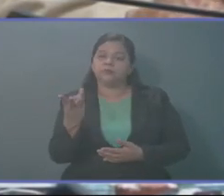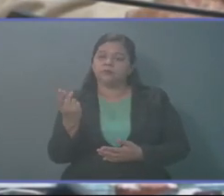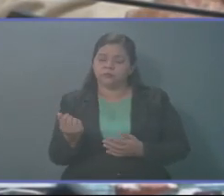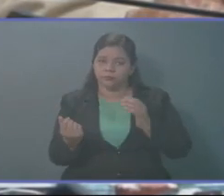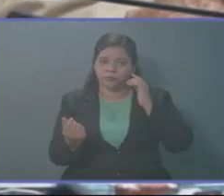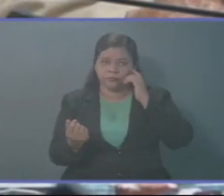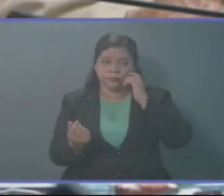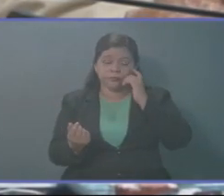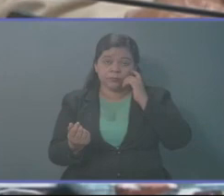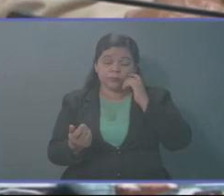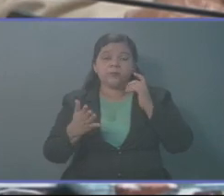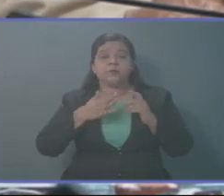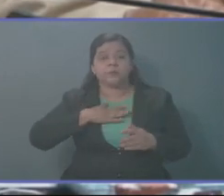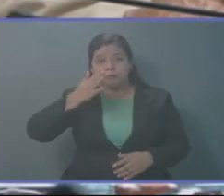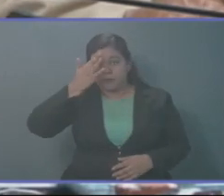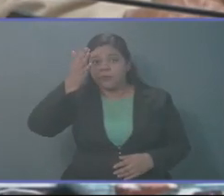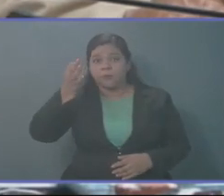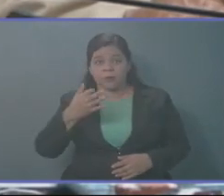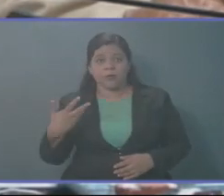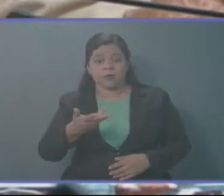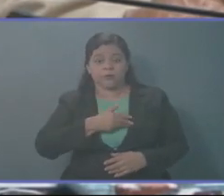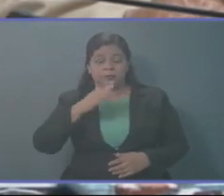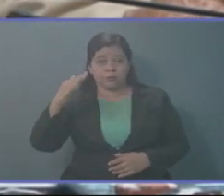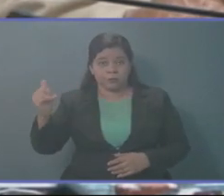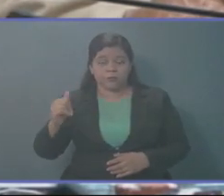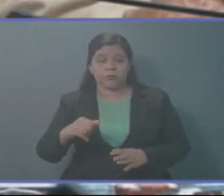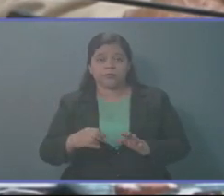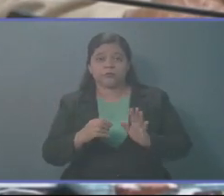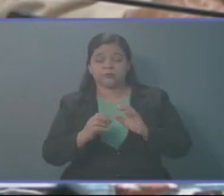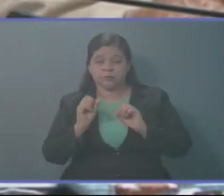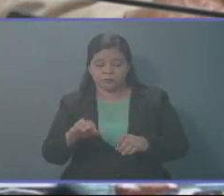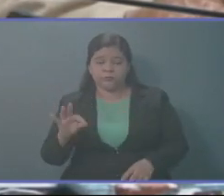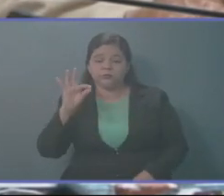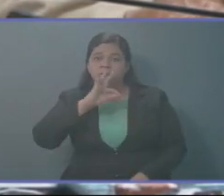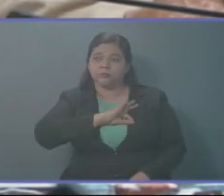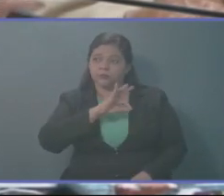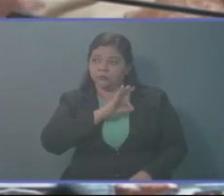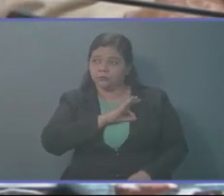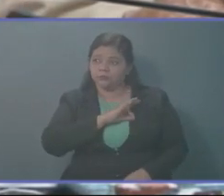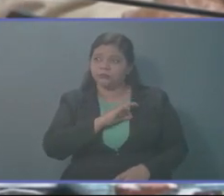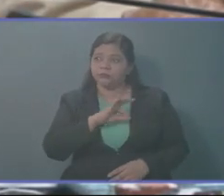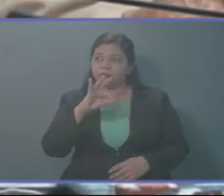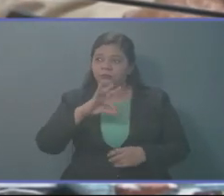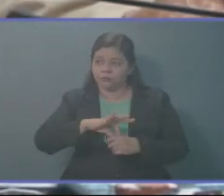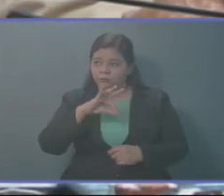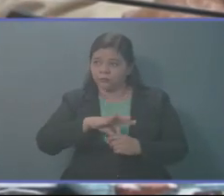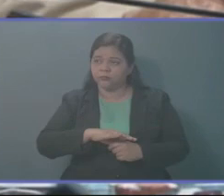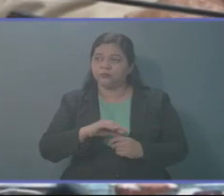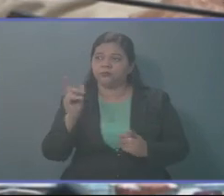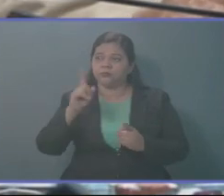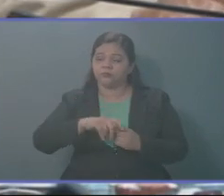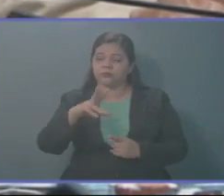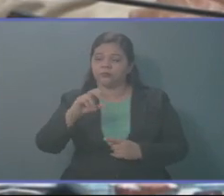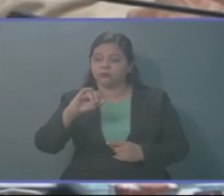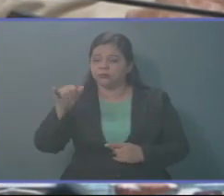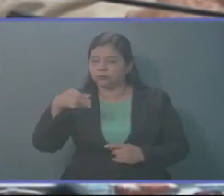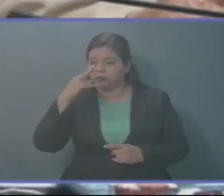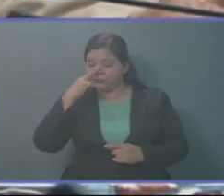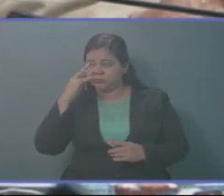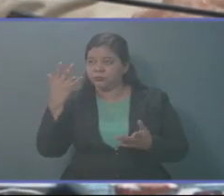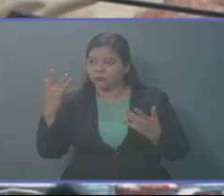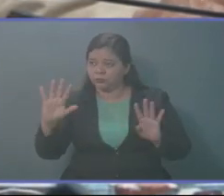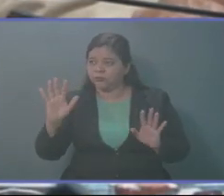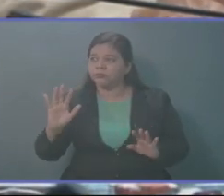información. Pero yo sí creo que al país hay que darle la señal este día de votar a favor y que ya sepan que hasta el 30 de junio